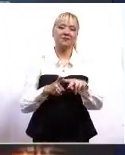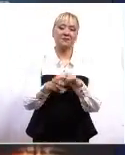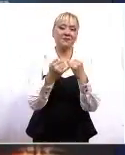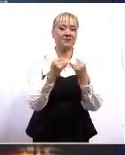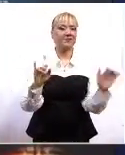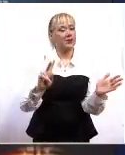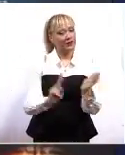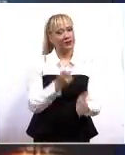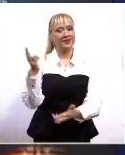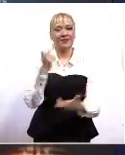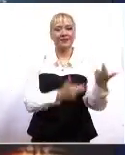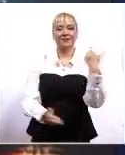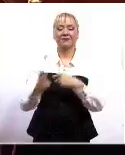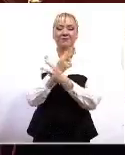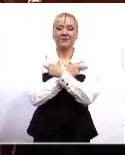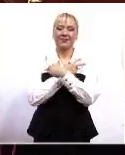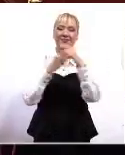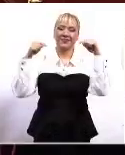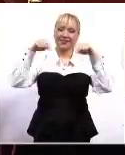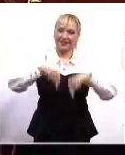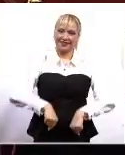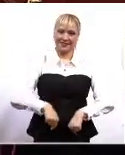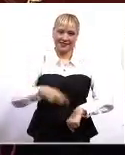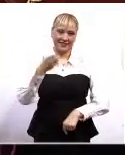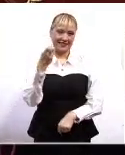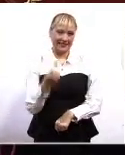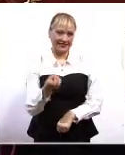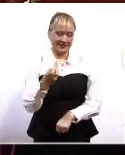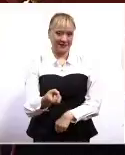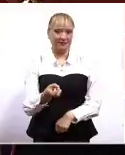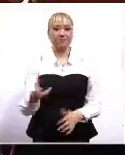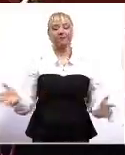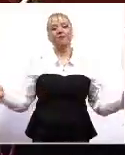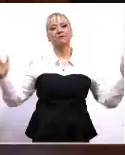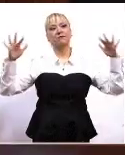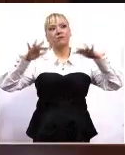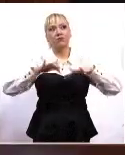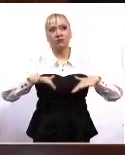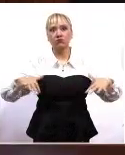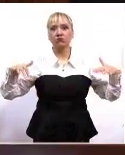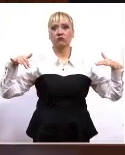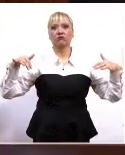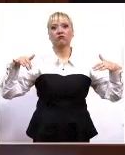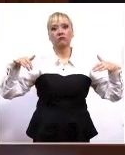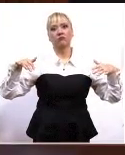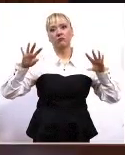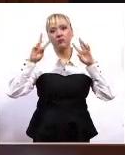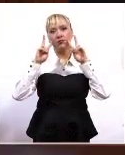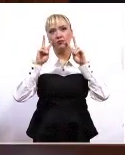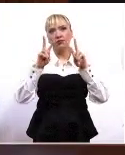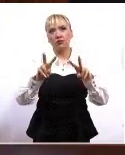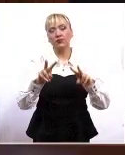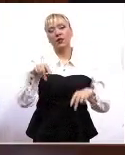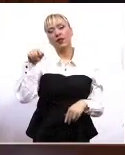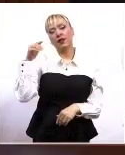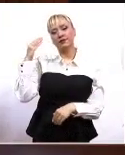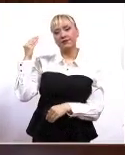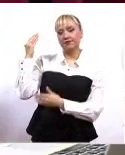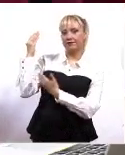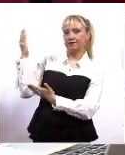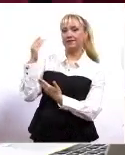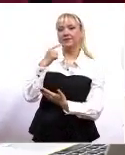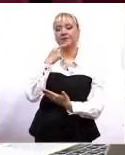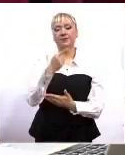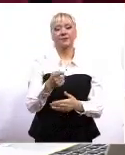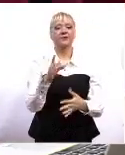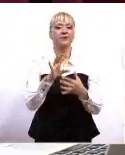judicial 2023. En sesión pública solemne, el Pleno de la Suprema Corte de Justicia de la Nación comenzó el